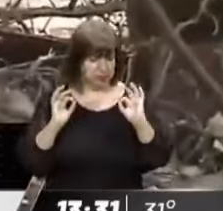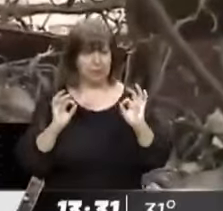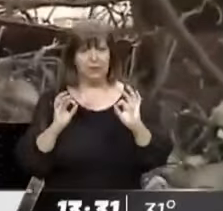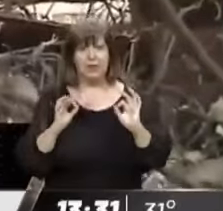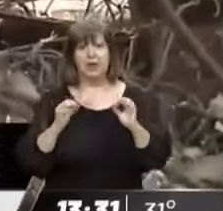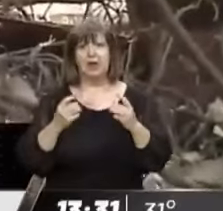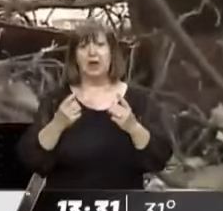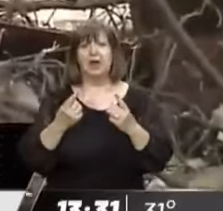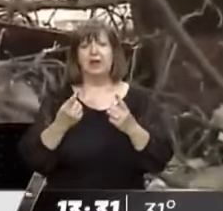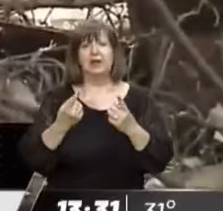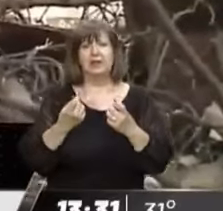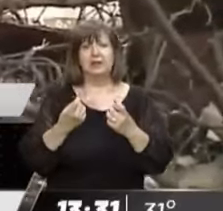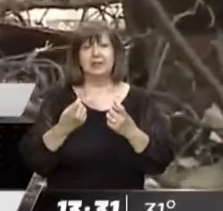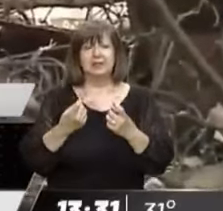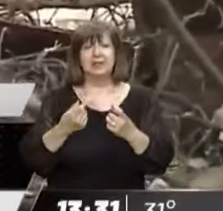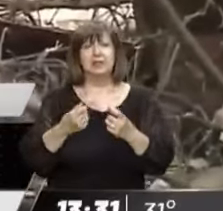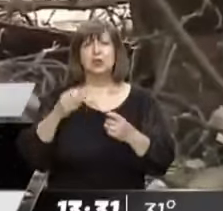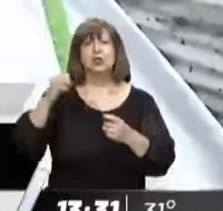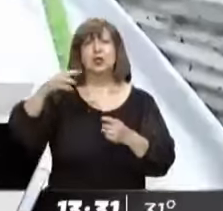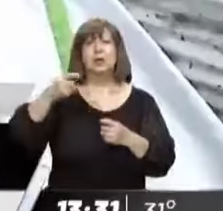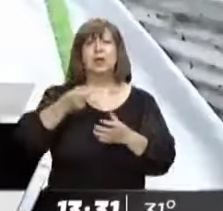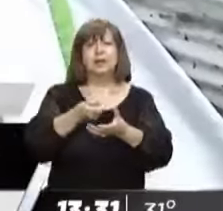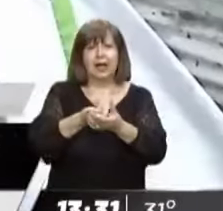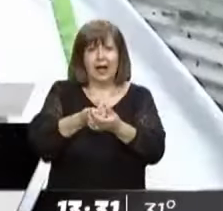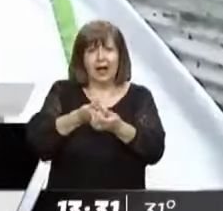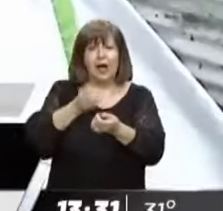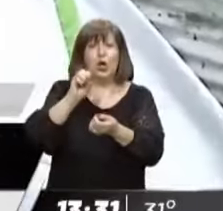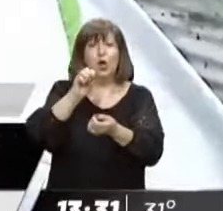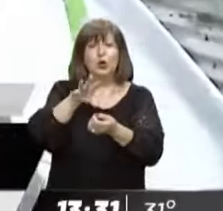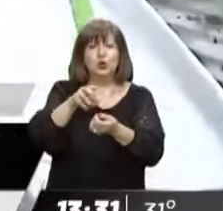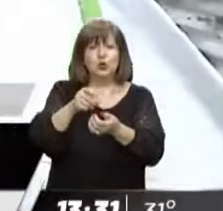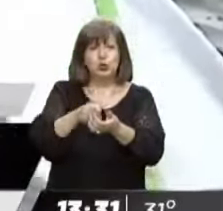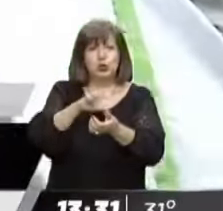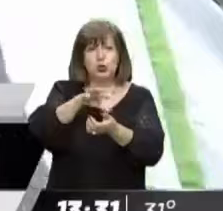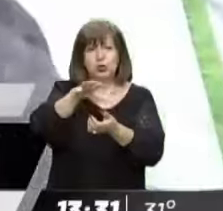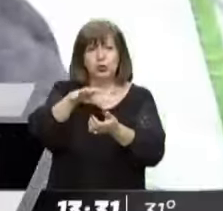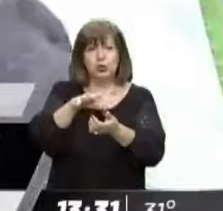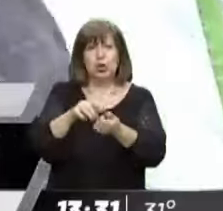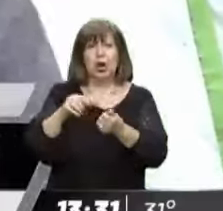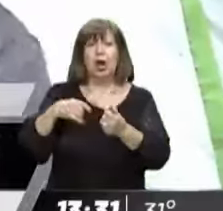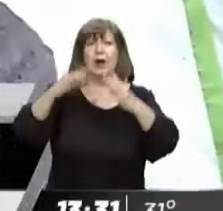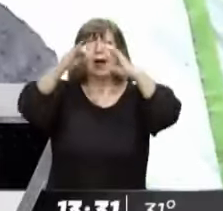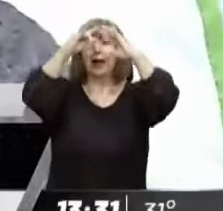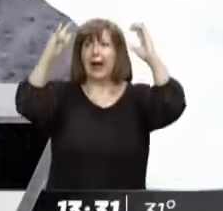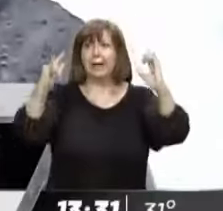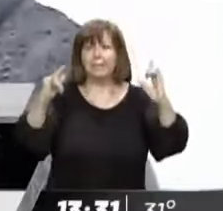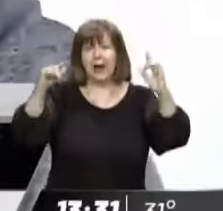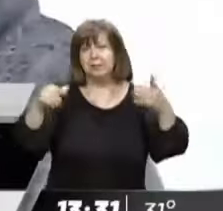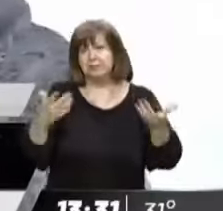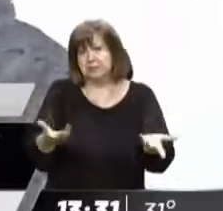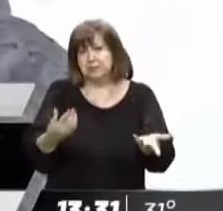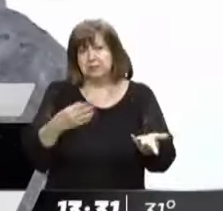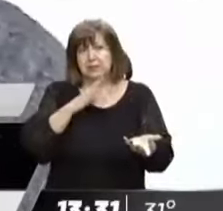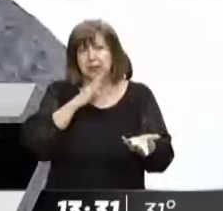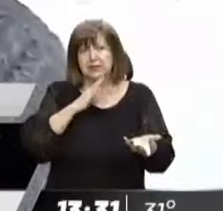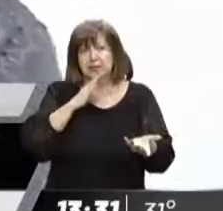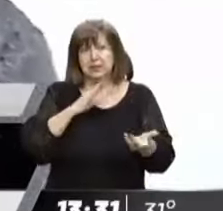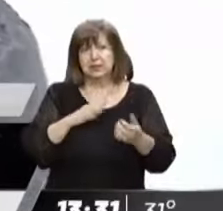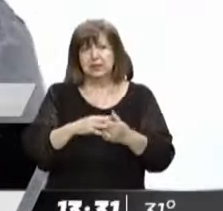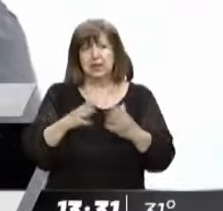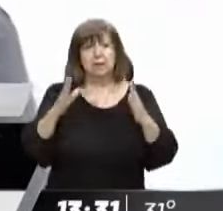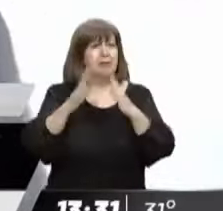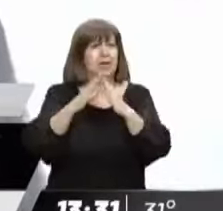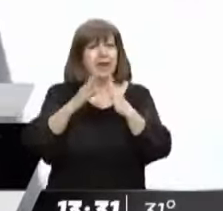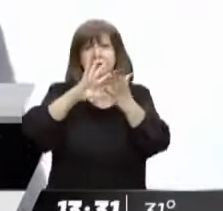Que lo único que nos falta son linternas para alumbrar en la noche. Donde antes tenías tu casa, ahora tenés aquí una carpa. Claro, una carpa ahora, no me queda otra. ¿No quedó nada acá?